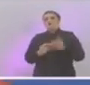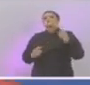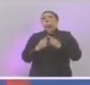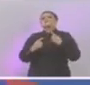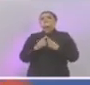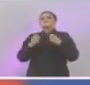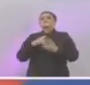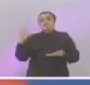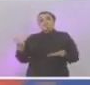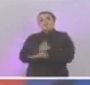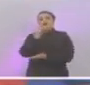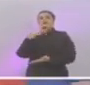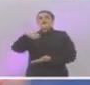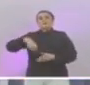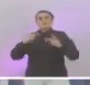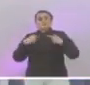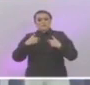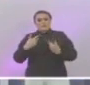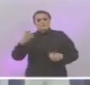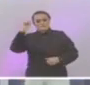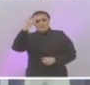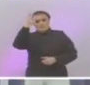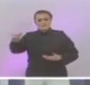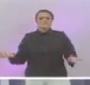cosechó la delegación potosina.